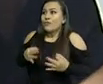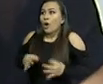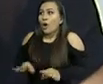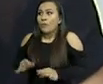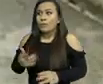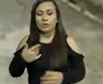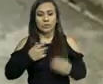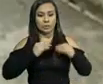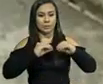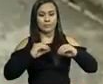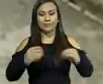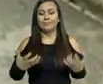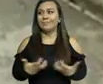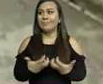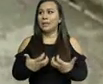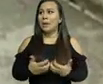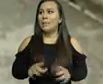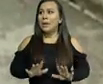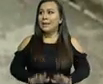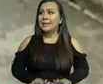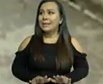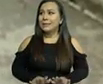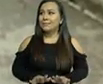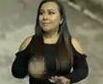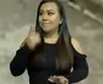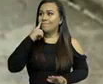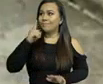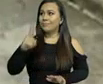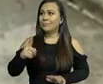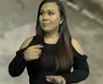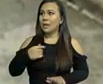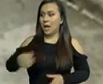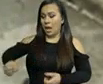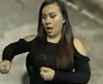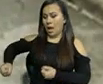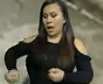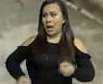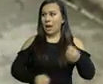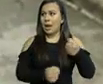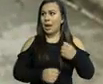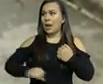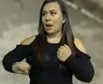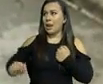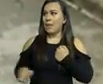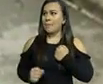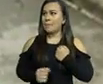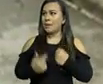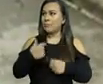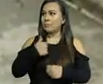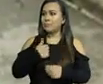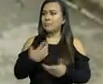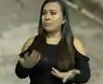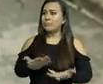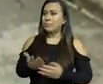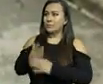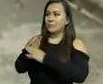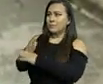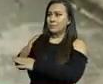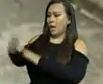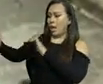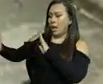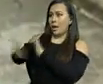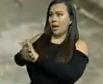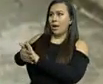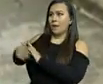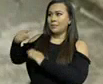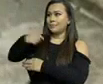en los aquí dentro es un equipo de protección la carretilla en el momento de barrer es una de sus herramientas de protección porque